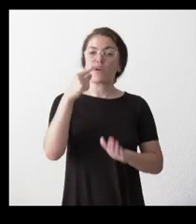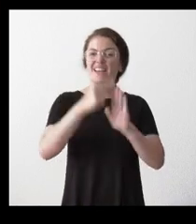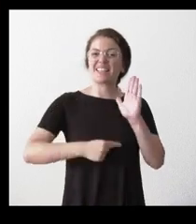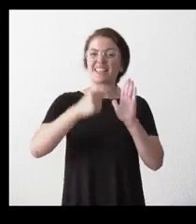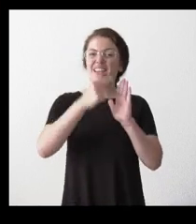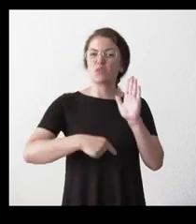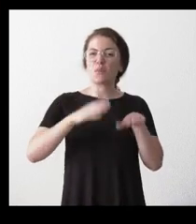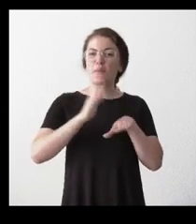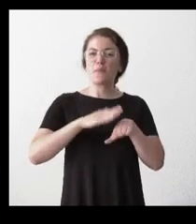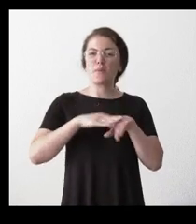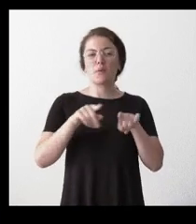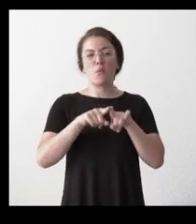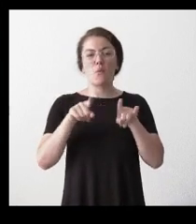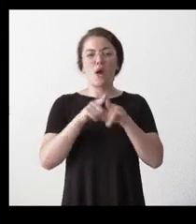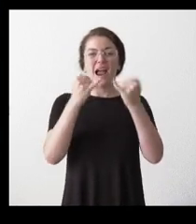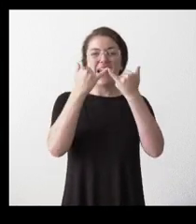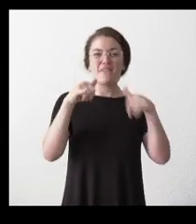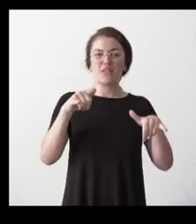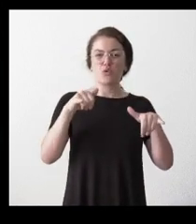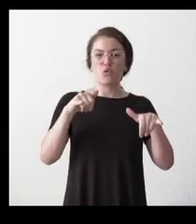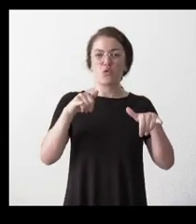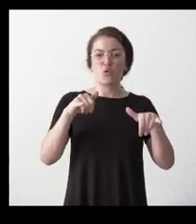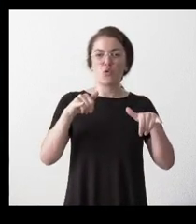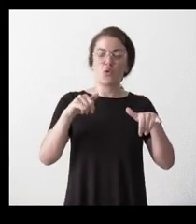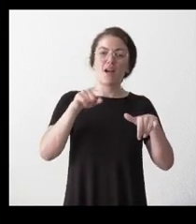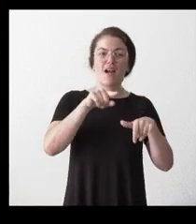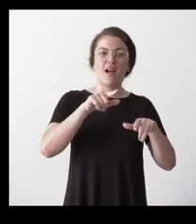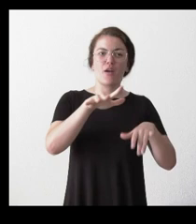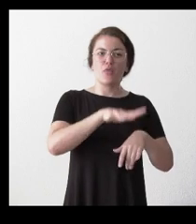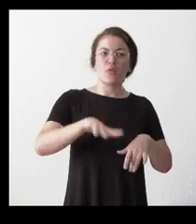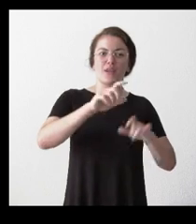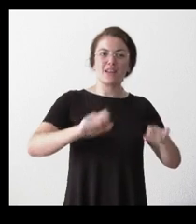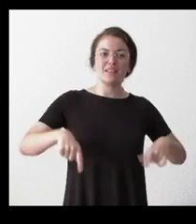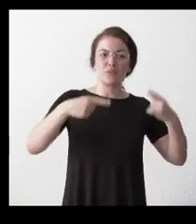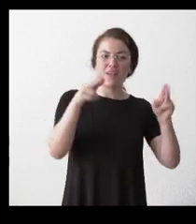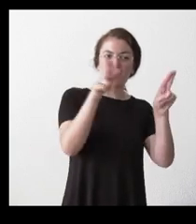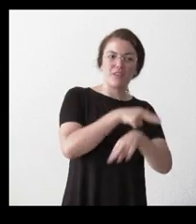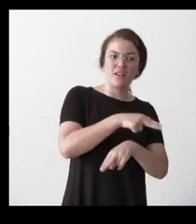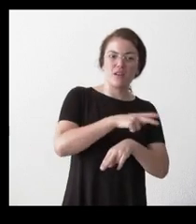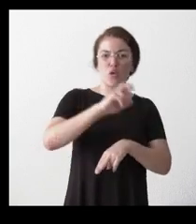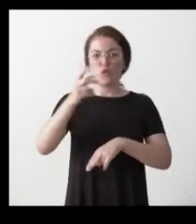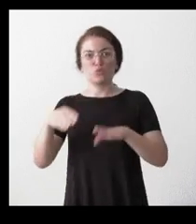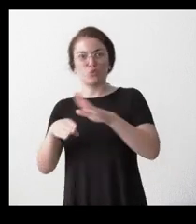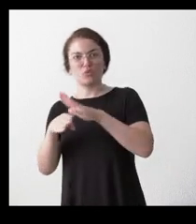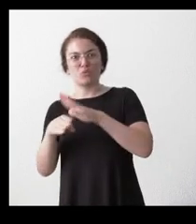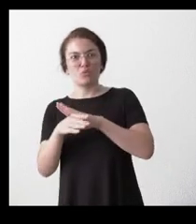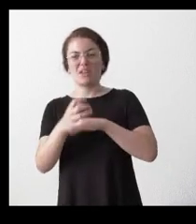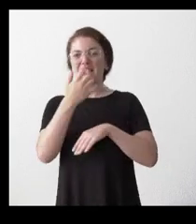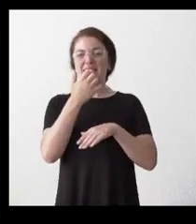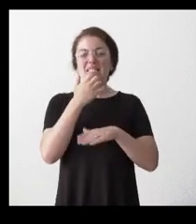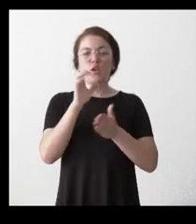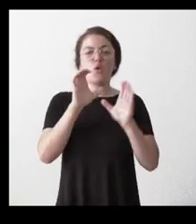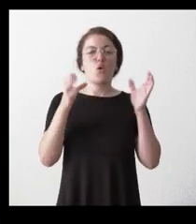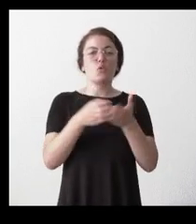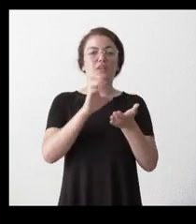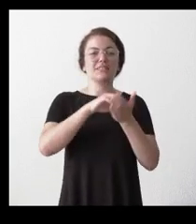cancelar algún tipo de eventos en la naturaleza y otros no. Y si la Junta de Castilla y León va a emitir algún tipo de recomendación